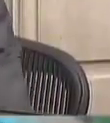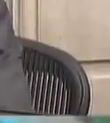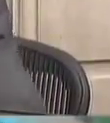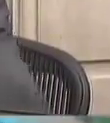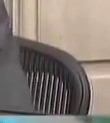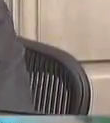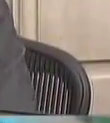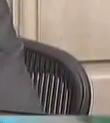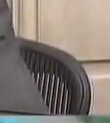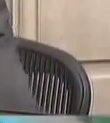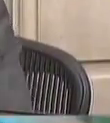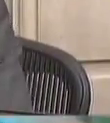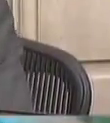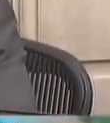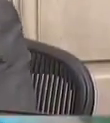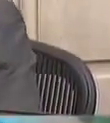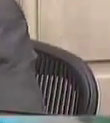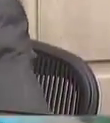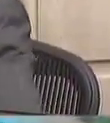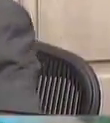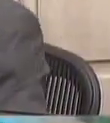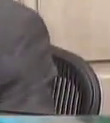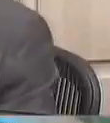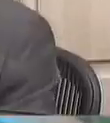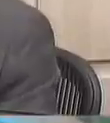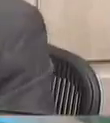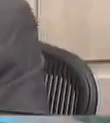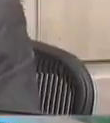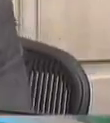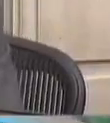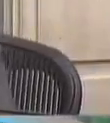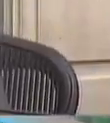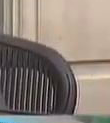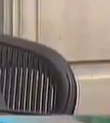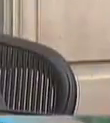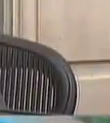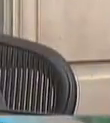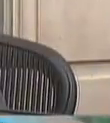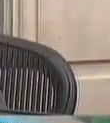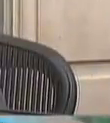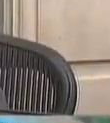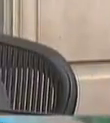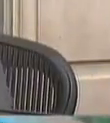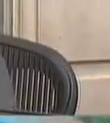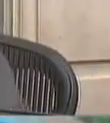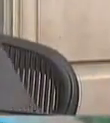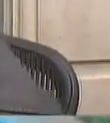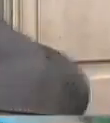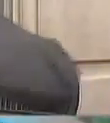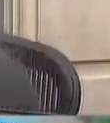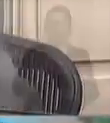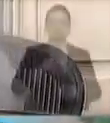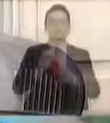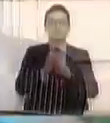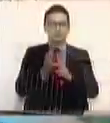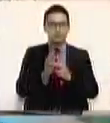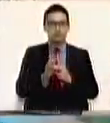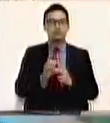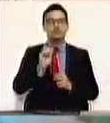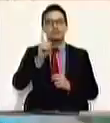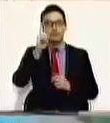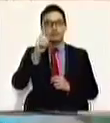El 1% de los propietarios posee el 55% del área, lo que explica la presión tan grande